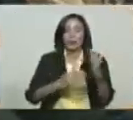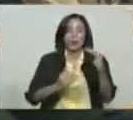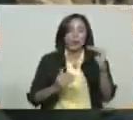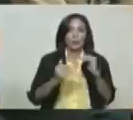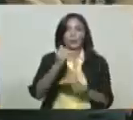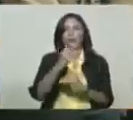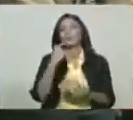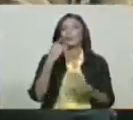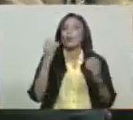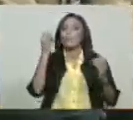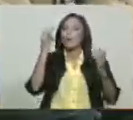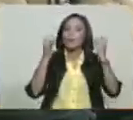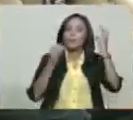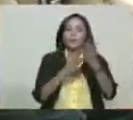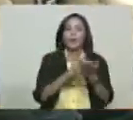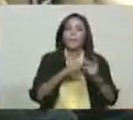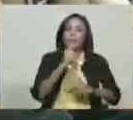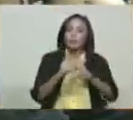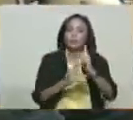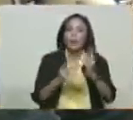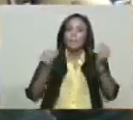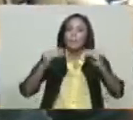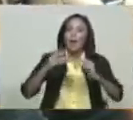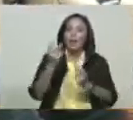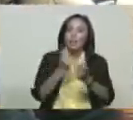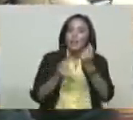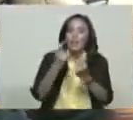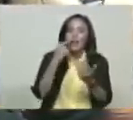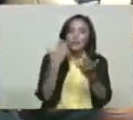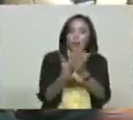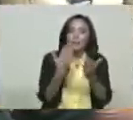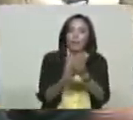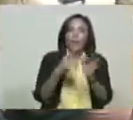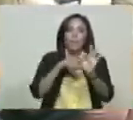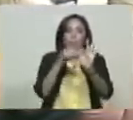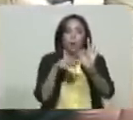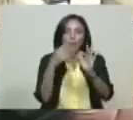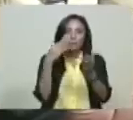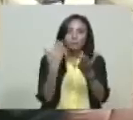Aumentar la creación de riqueza física, material, monetaria,